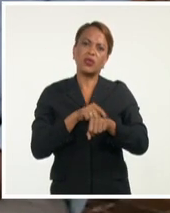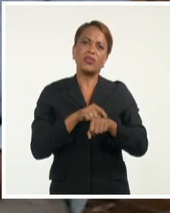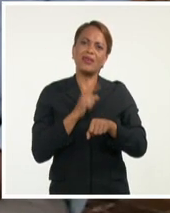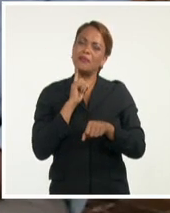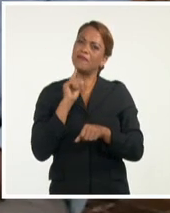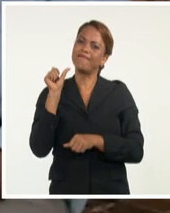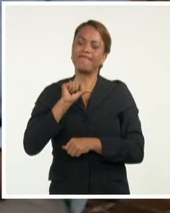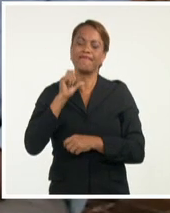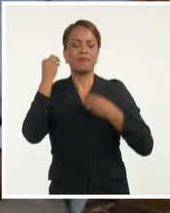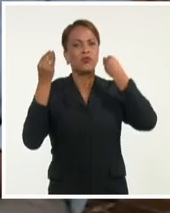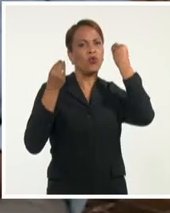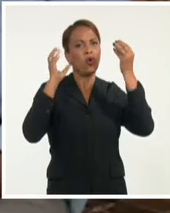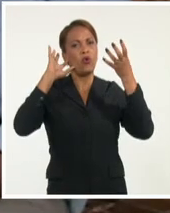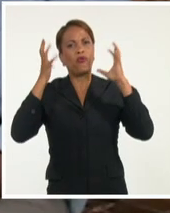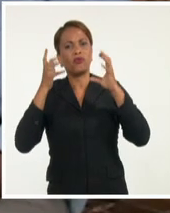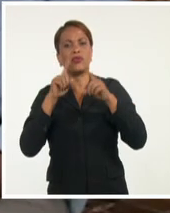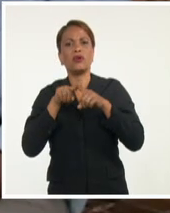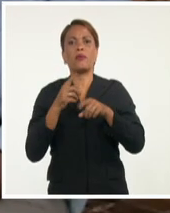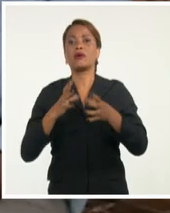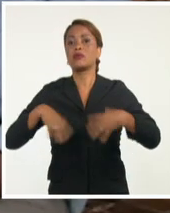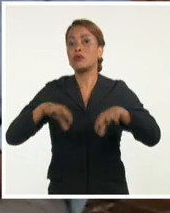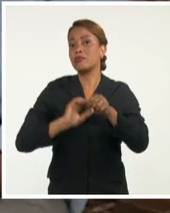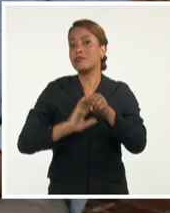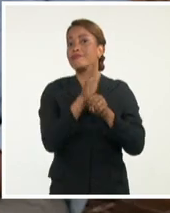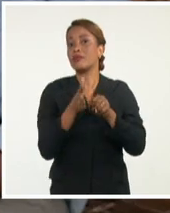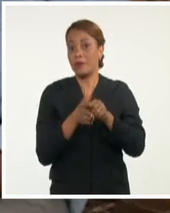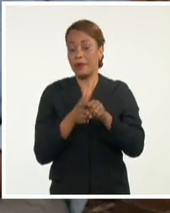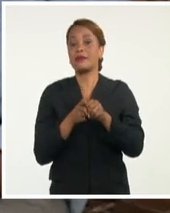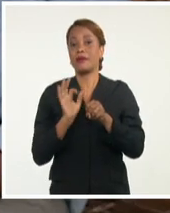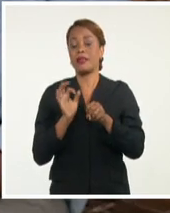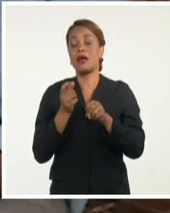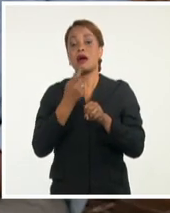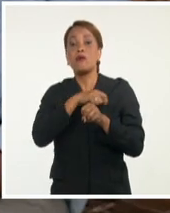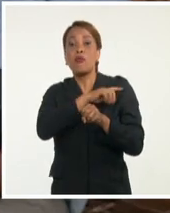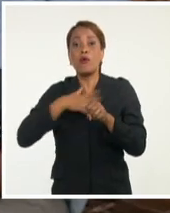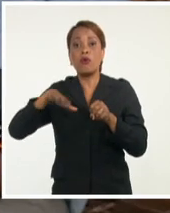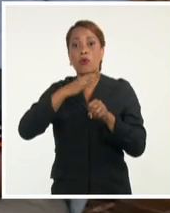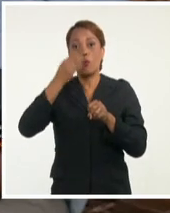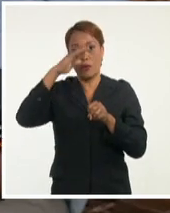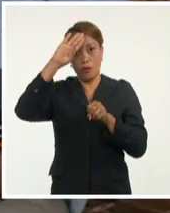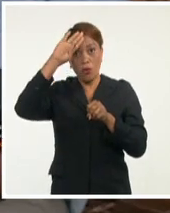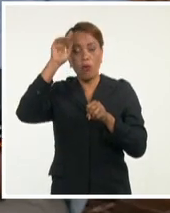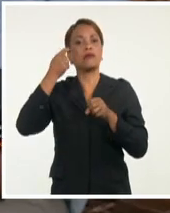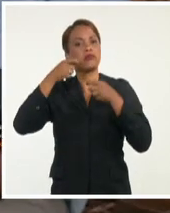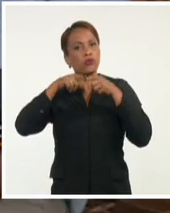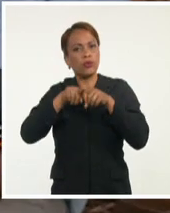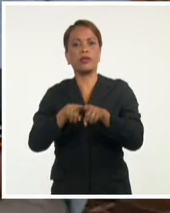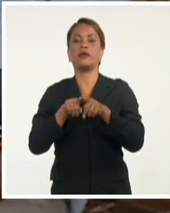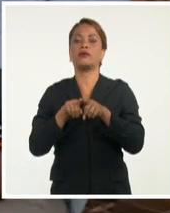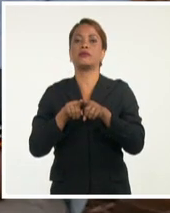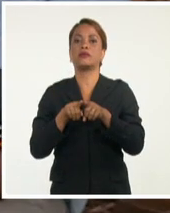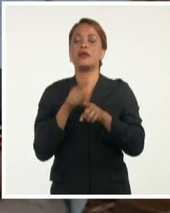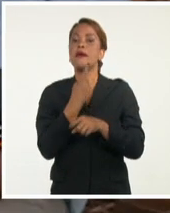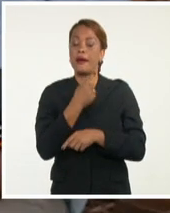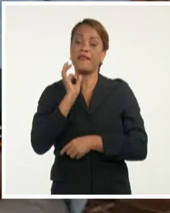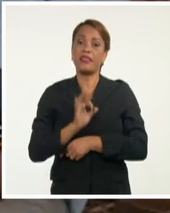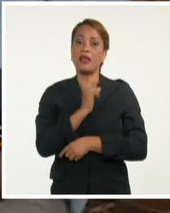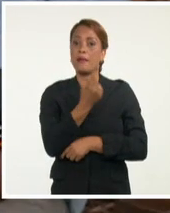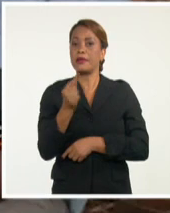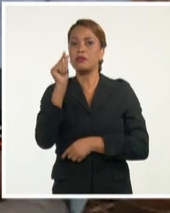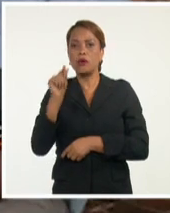de la COVID-19, el pueblo de Cuba debe mantenerse unido. Cada ser humano tiene el derecho de exigir,